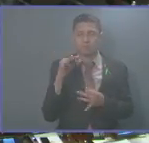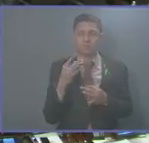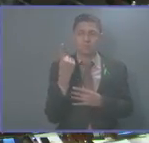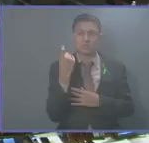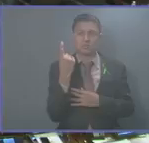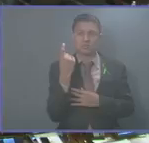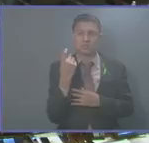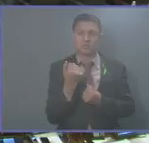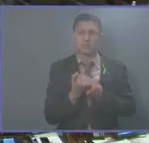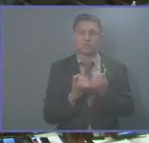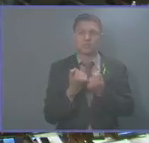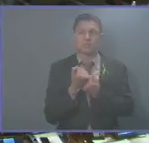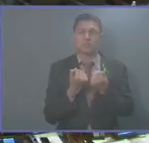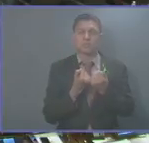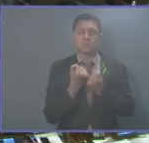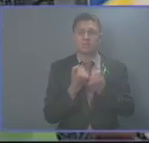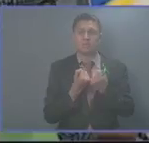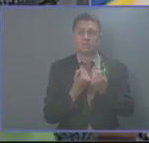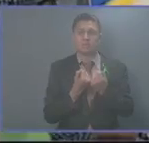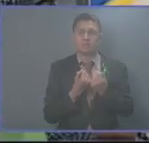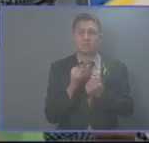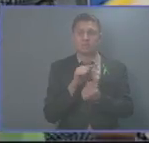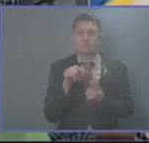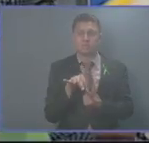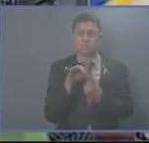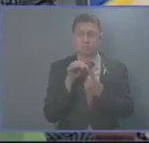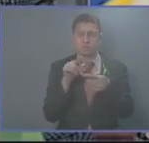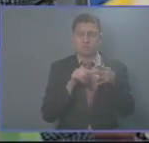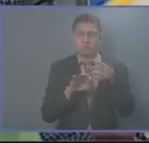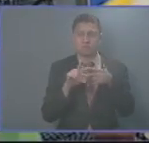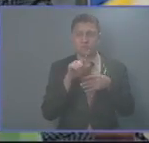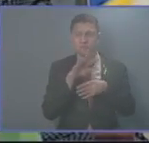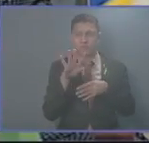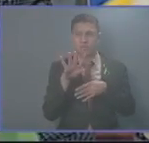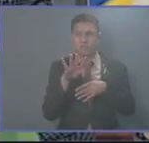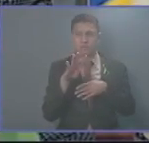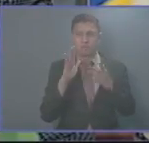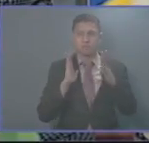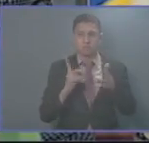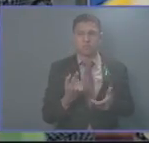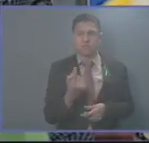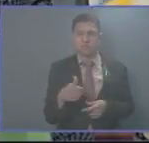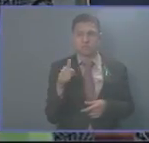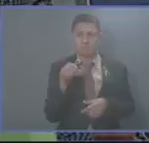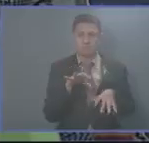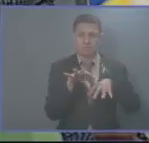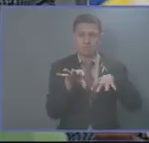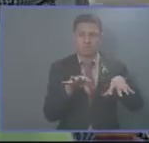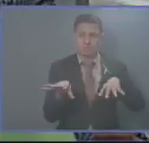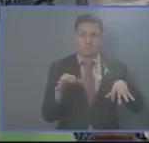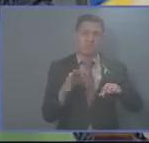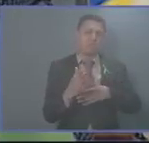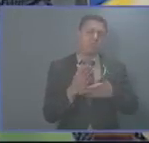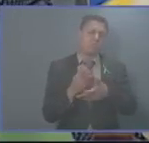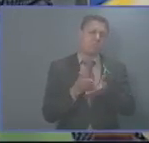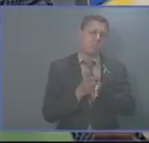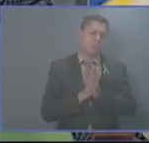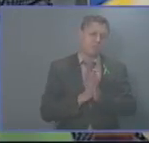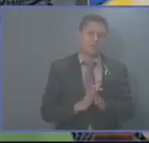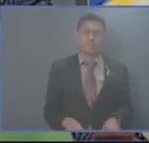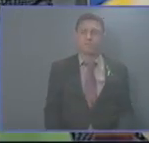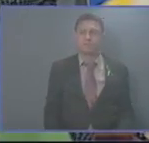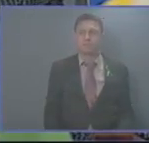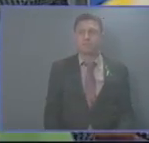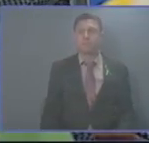falta de nombramiento conforme al mandato constitucional de los 14 gobernadores departamentales, pediríamos